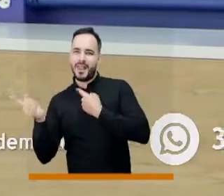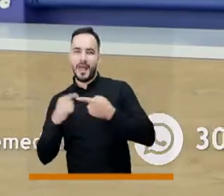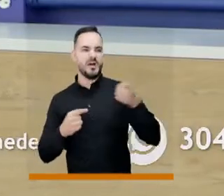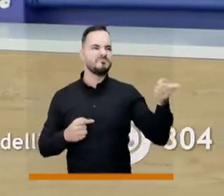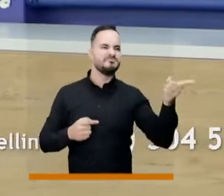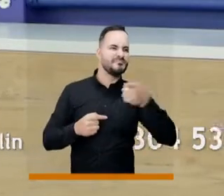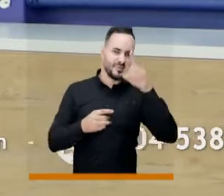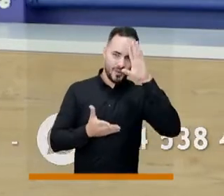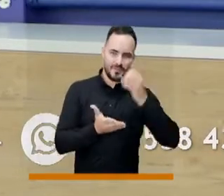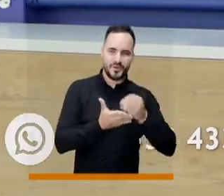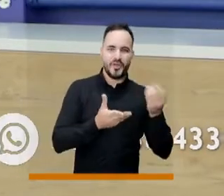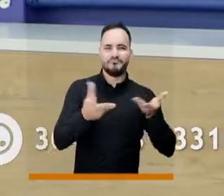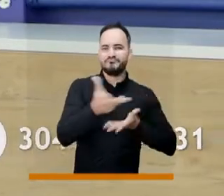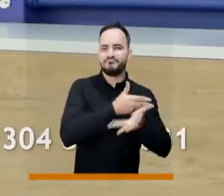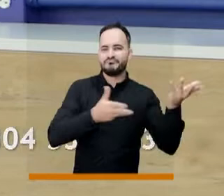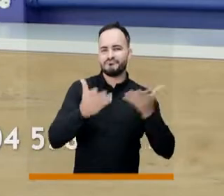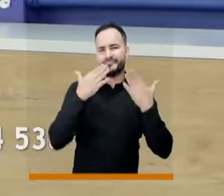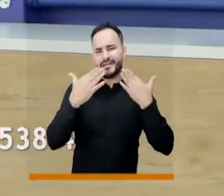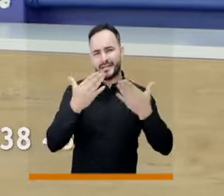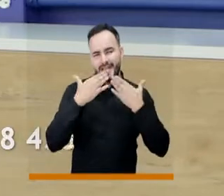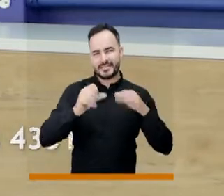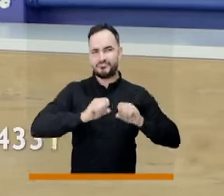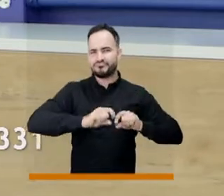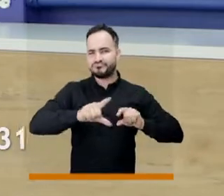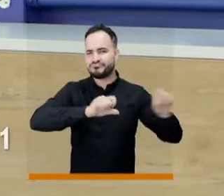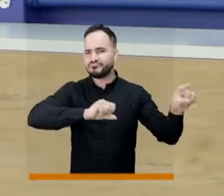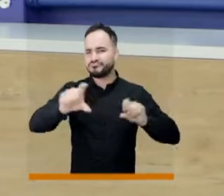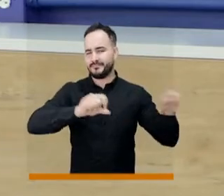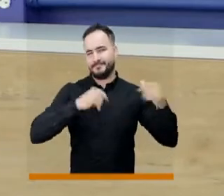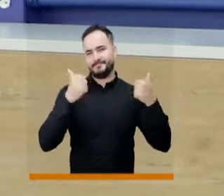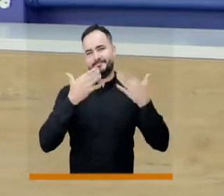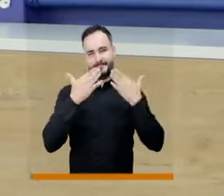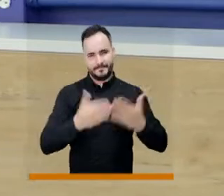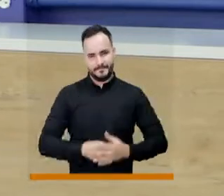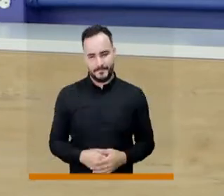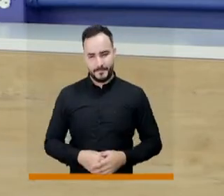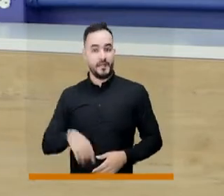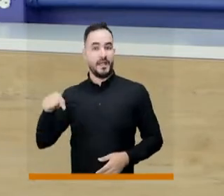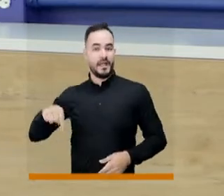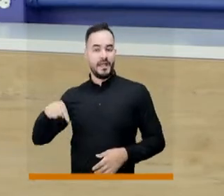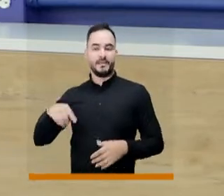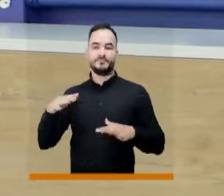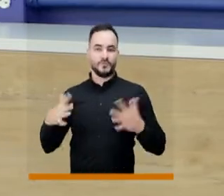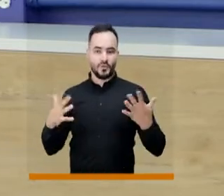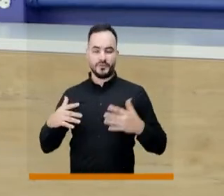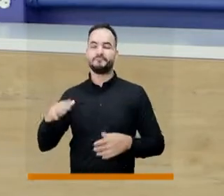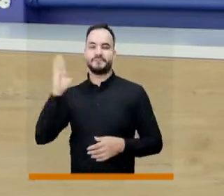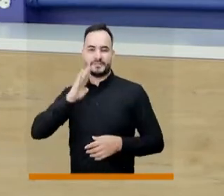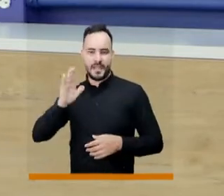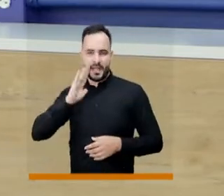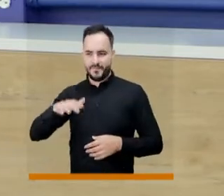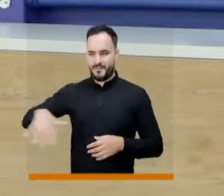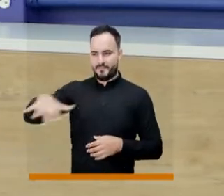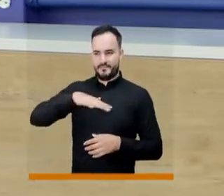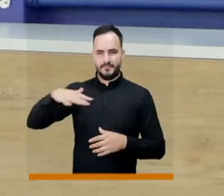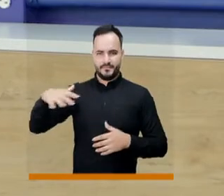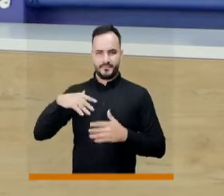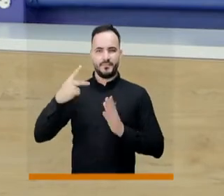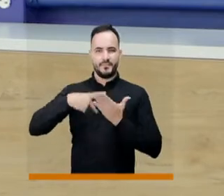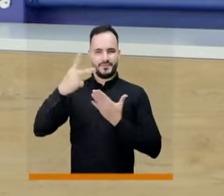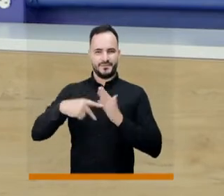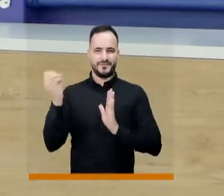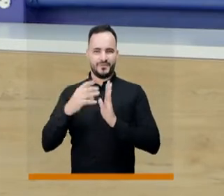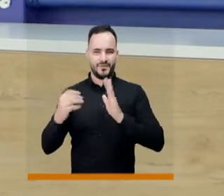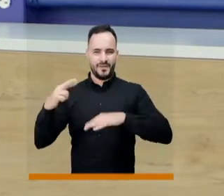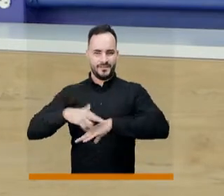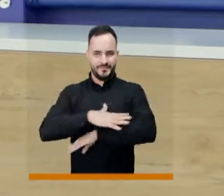estar conectándonos con la comunidad y lo que piensa la gente. Y ahora continuamos aquí desde el centro del Valle del